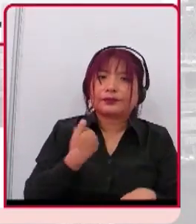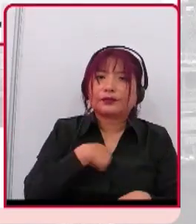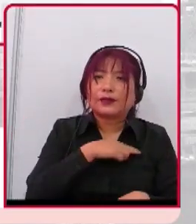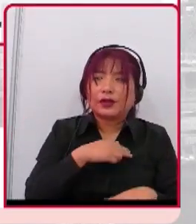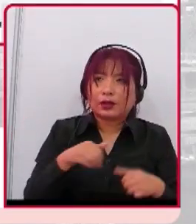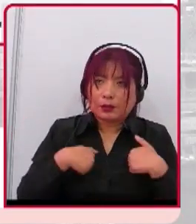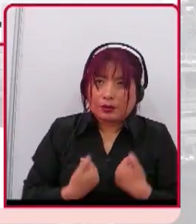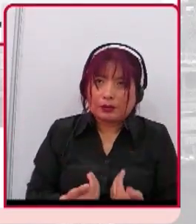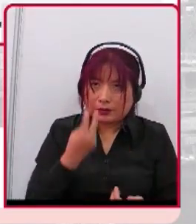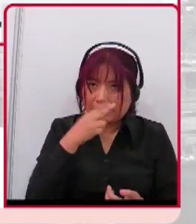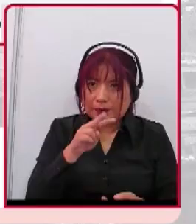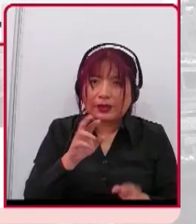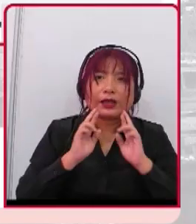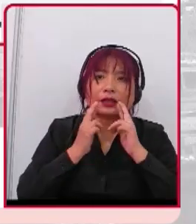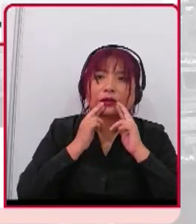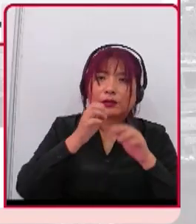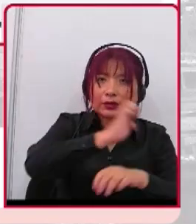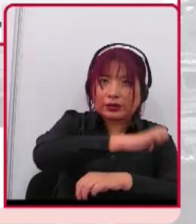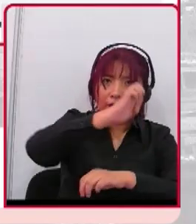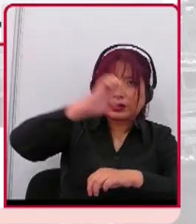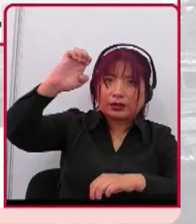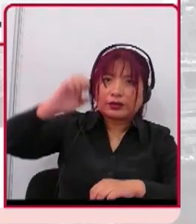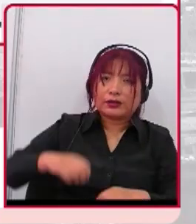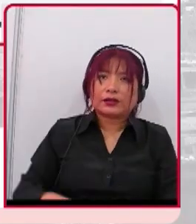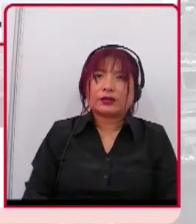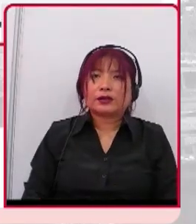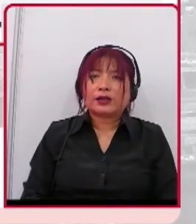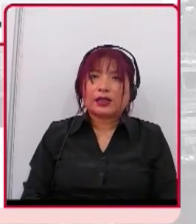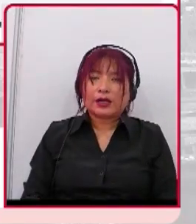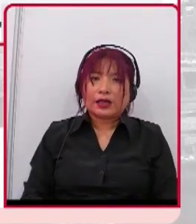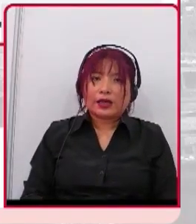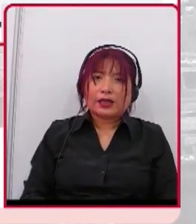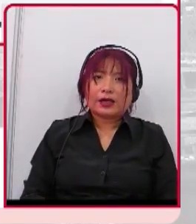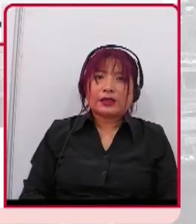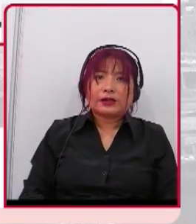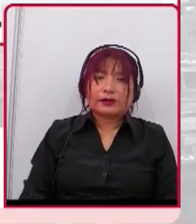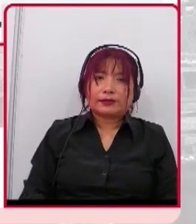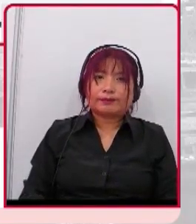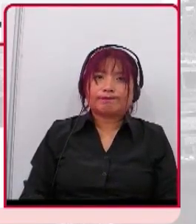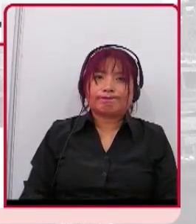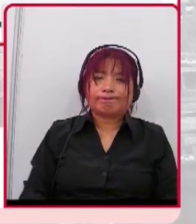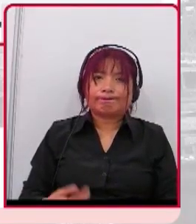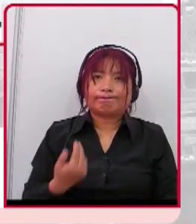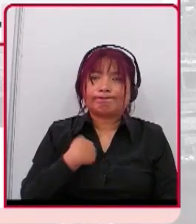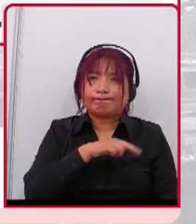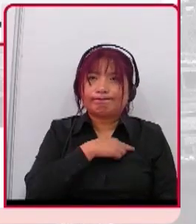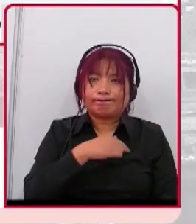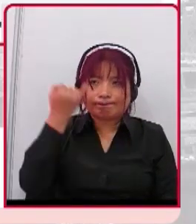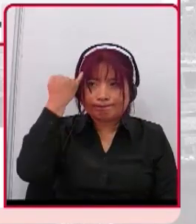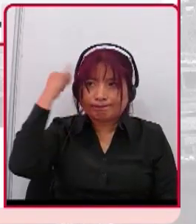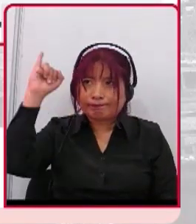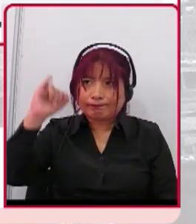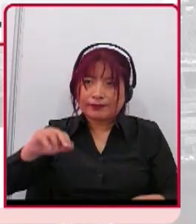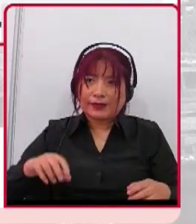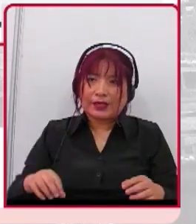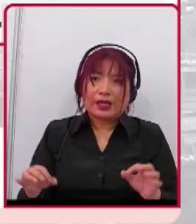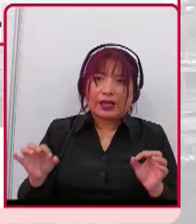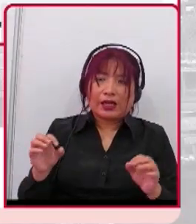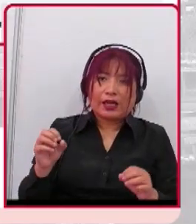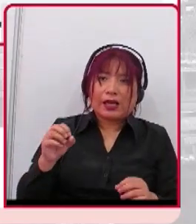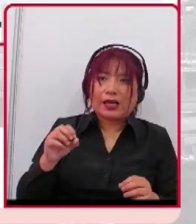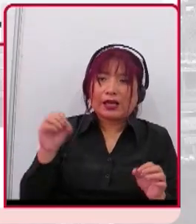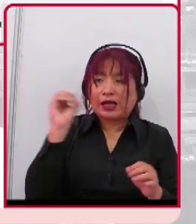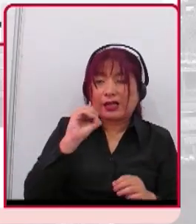podíamos establecer es que rechazábamos nuestra hipótesis nula y de que confirmábamos efectivamente que había